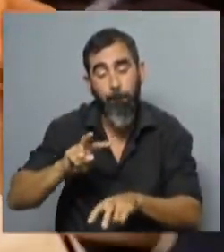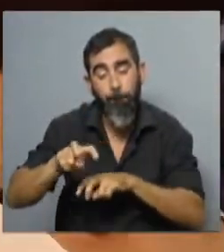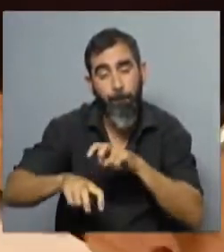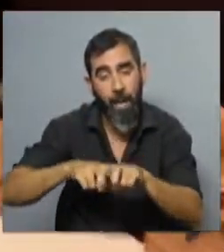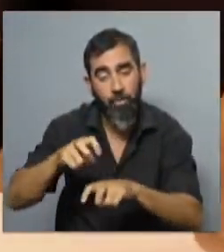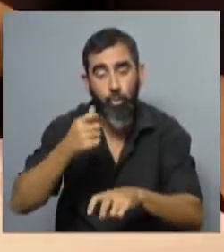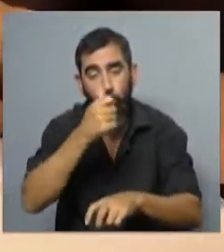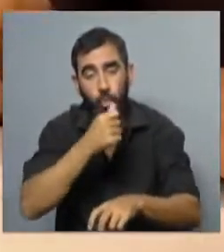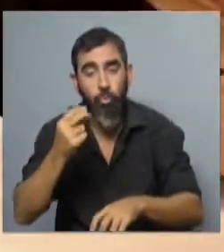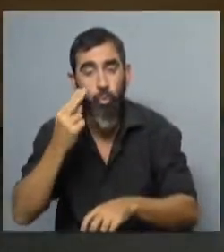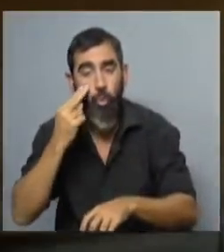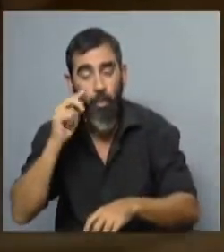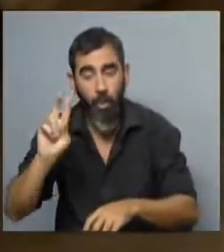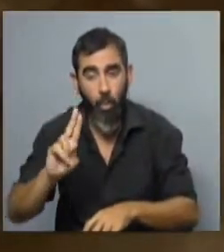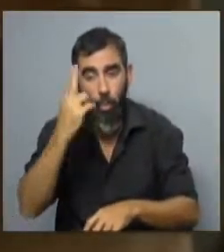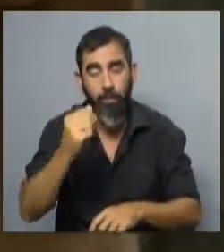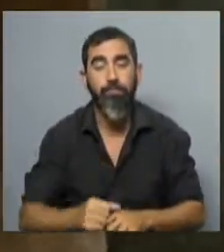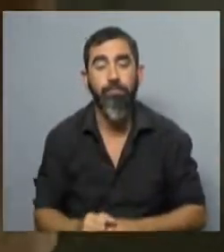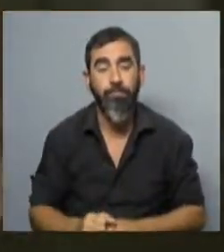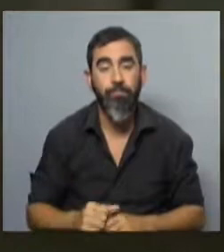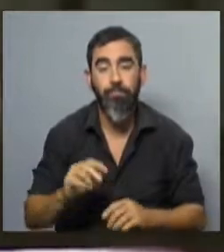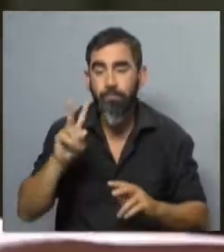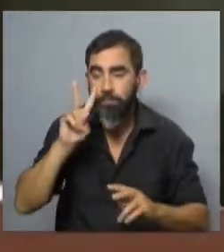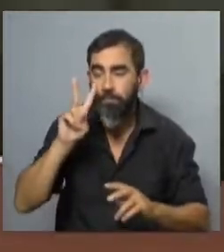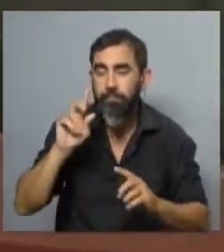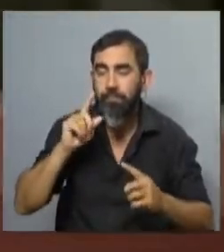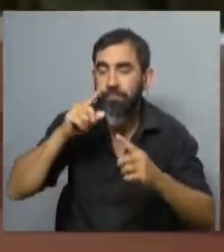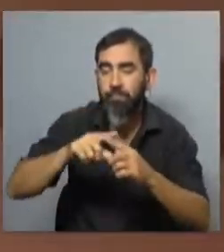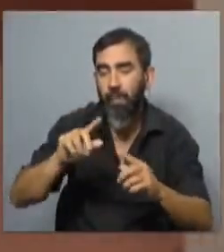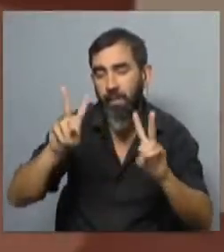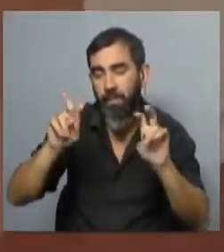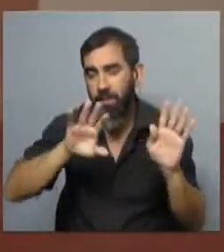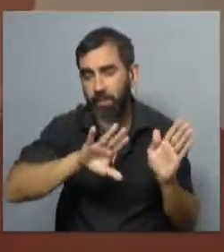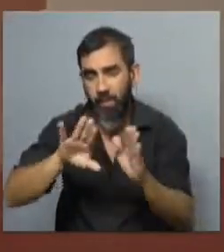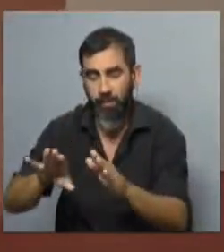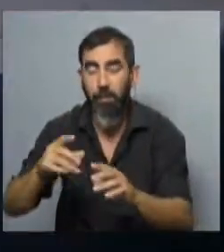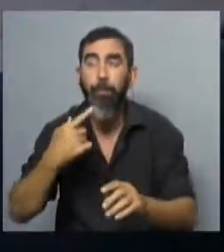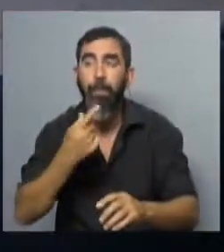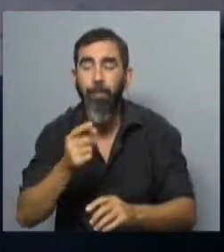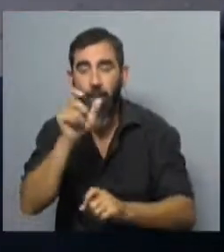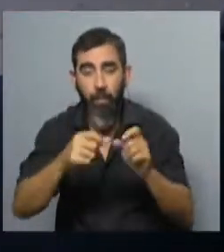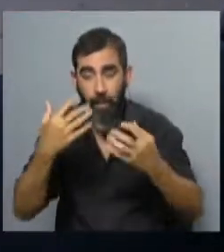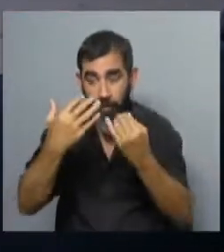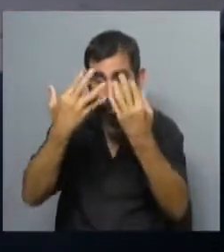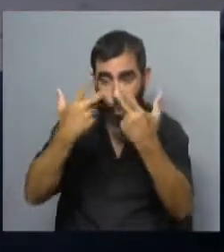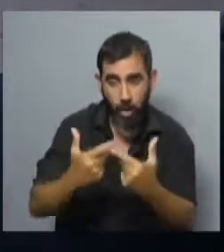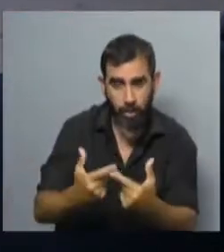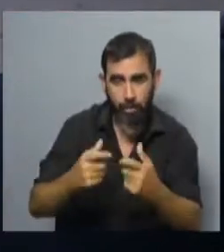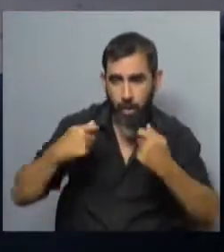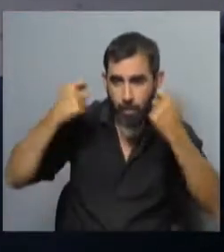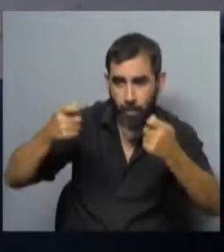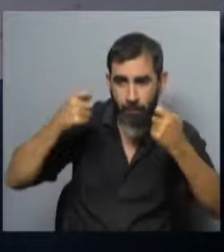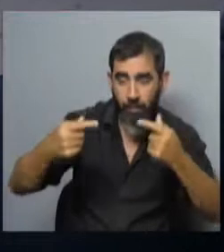empezar a solucionar los problemas que tiene nuestro país. Tenemos que poner el foco en otro lado. No puede ser que cuando el pueblo uruguayo se organiza y se